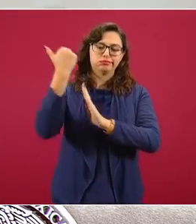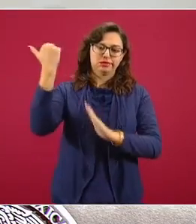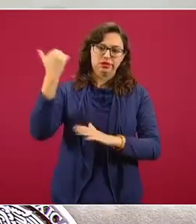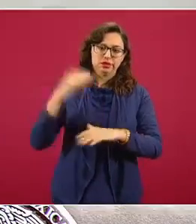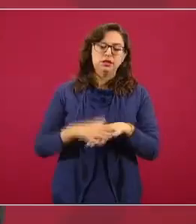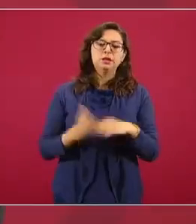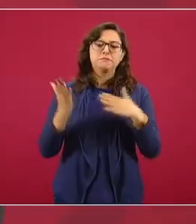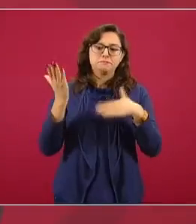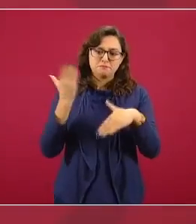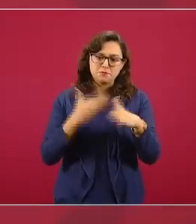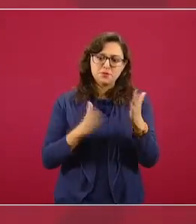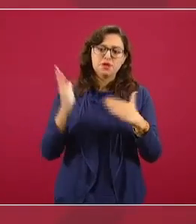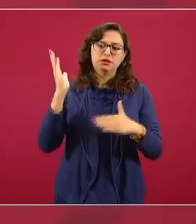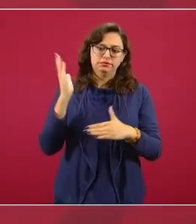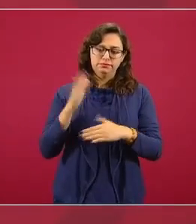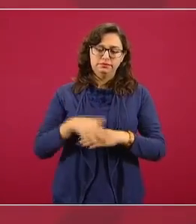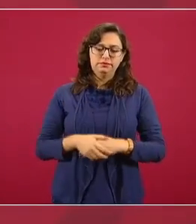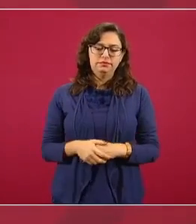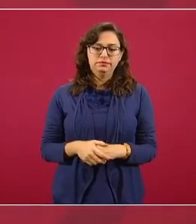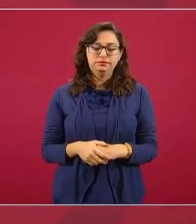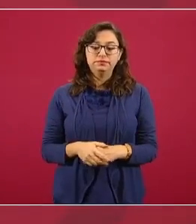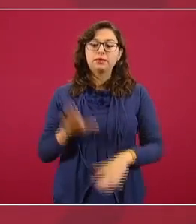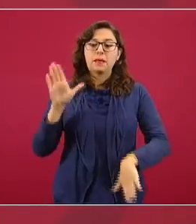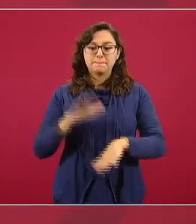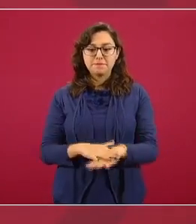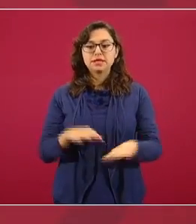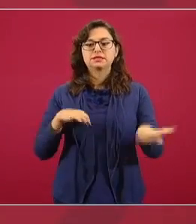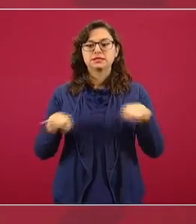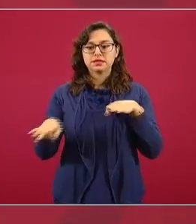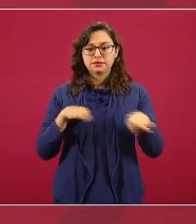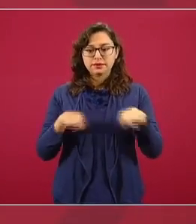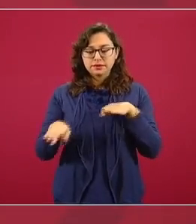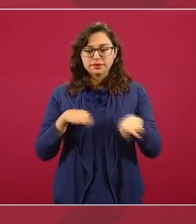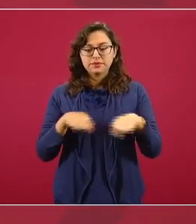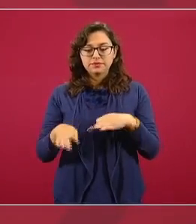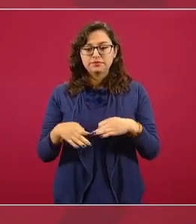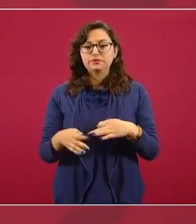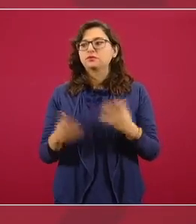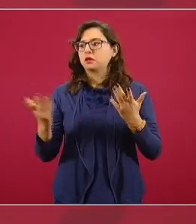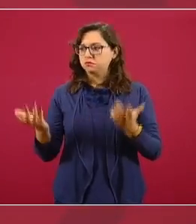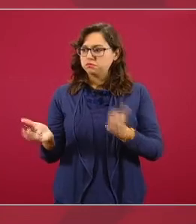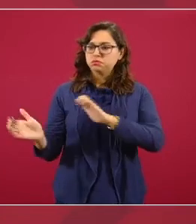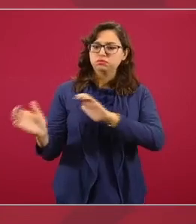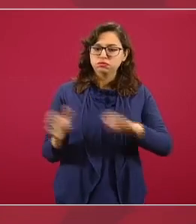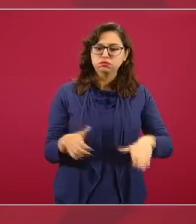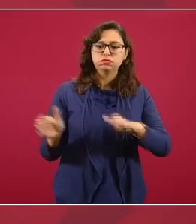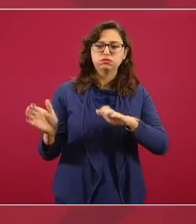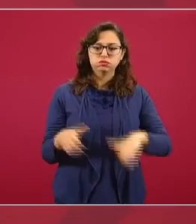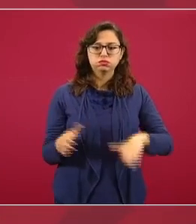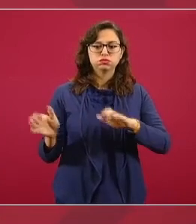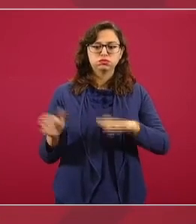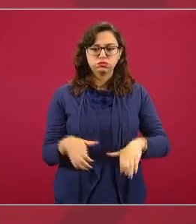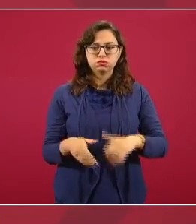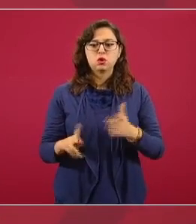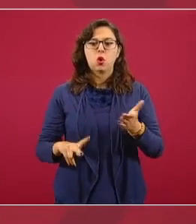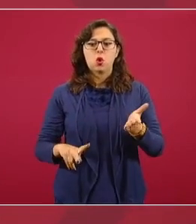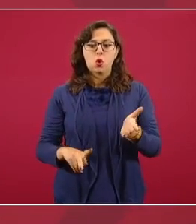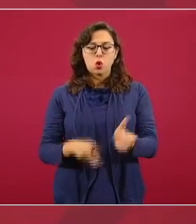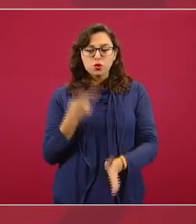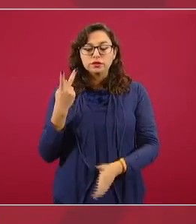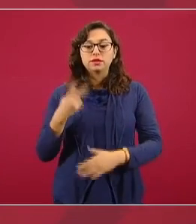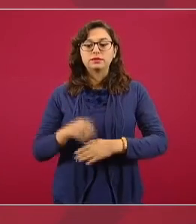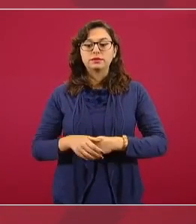sobre todo en empleo, ¿sí? Se están recuperando ya los puestos de trabajo,